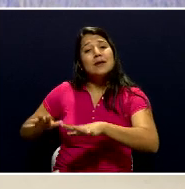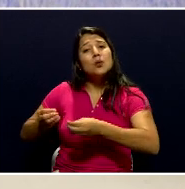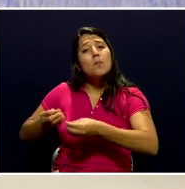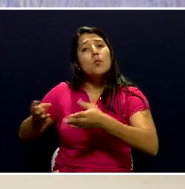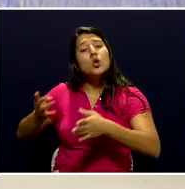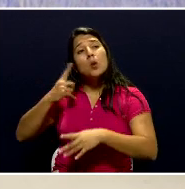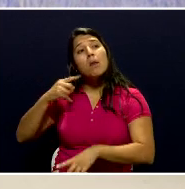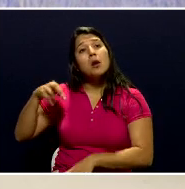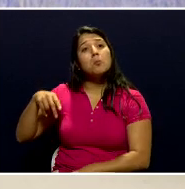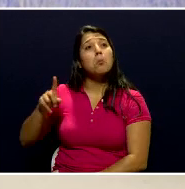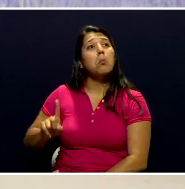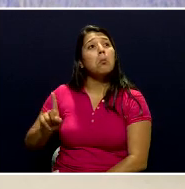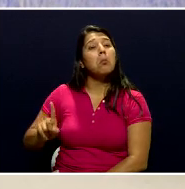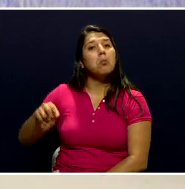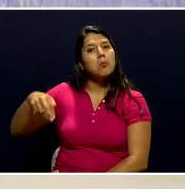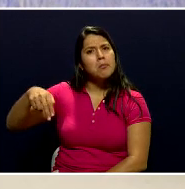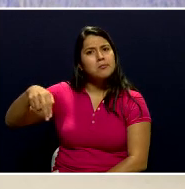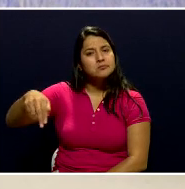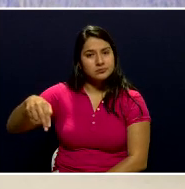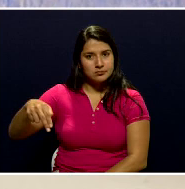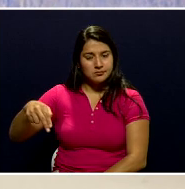para transitar.